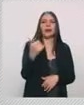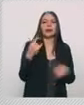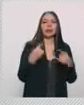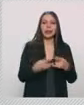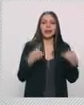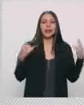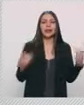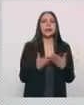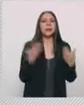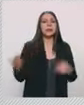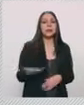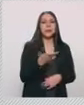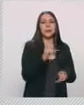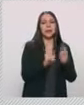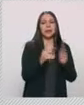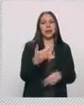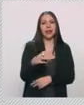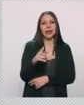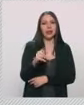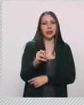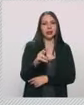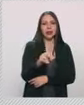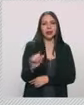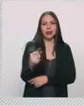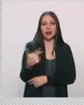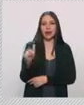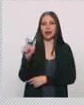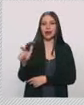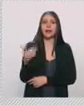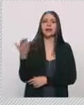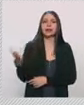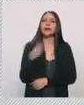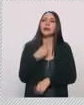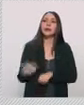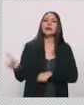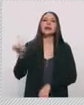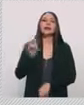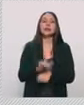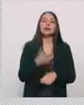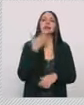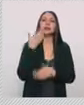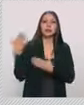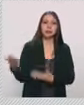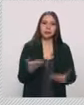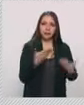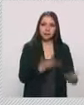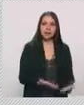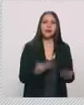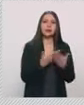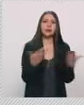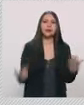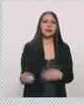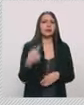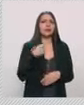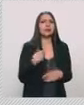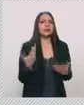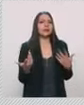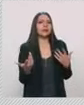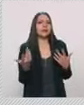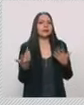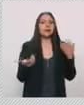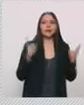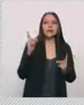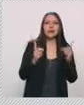Zagal, doctor en filosofía y catedrático de la Universidad Panamericana. Doctor Zagal, buenos días, bienvenido. Nos tiene un poco a la expectativa